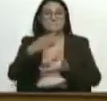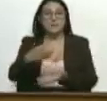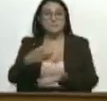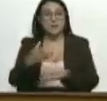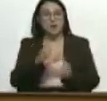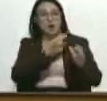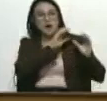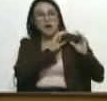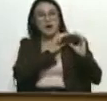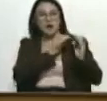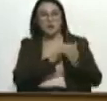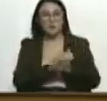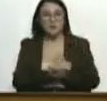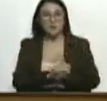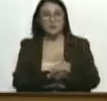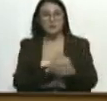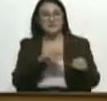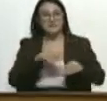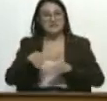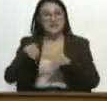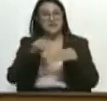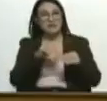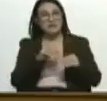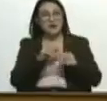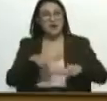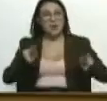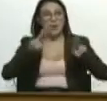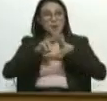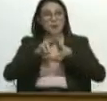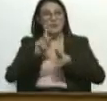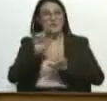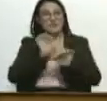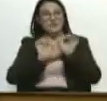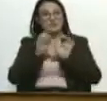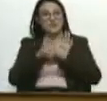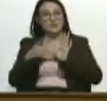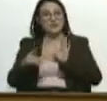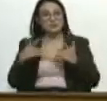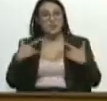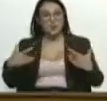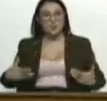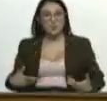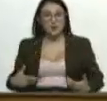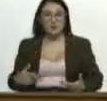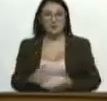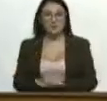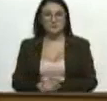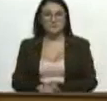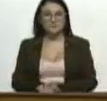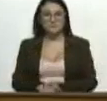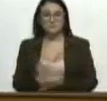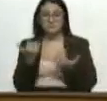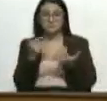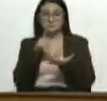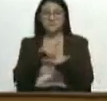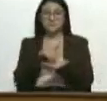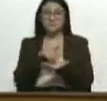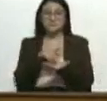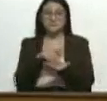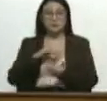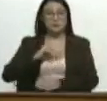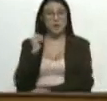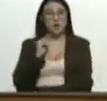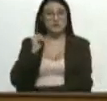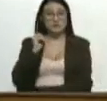un cargo en la sede de lo que supuestamente debería defender los derechos humanos de la humanidad. Están allí como